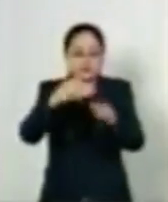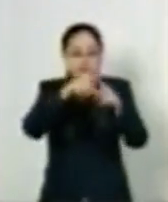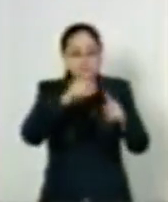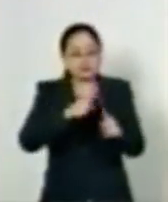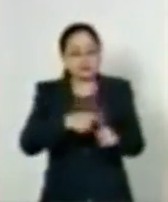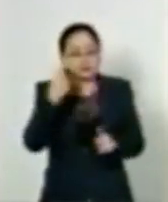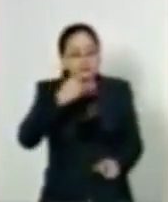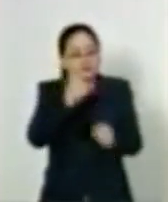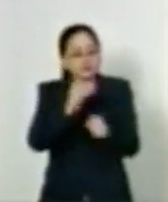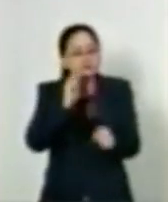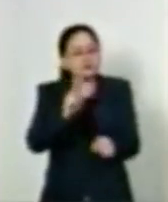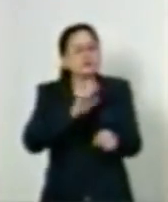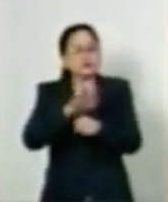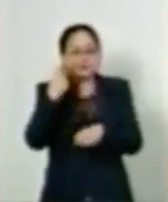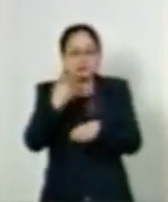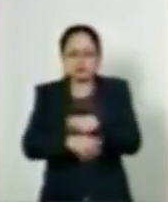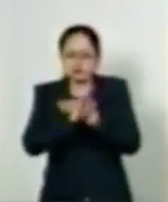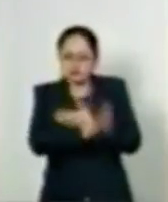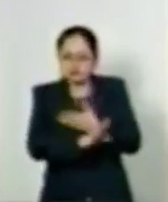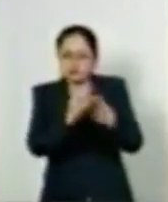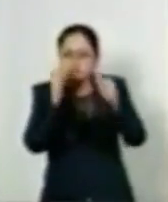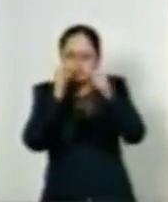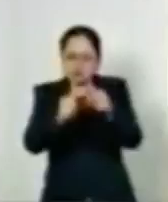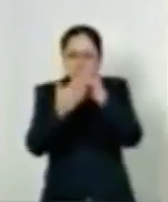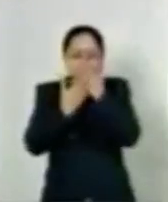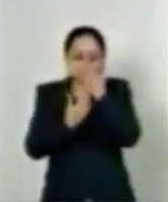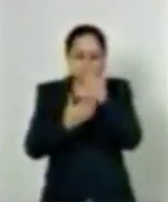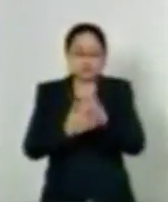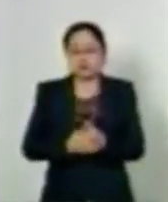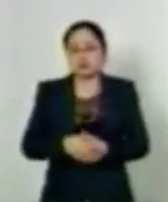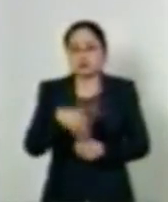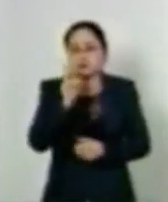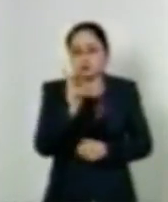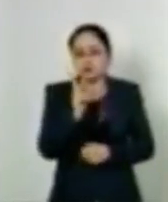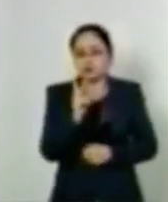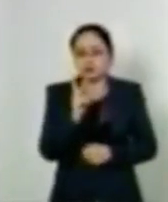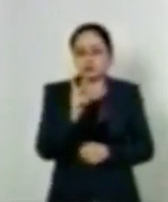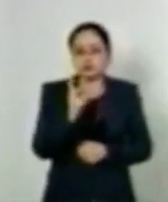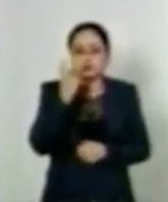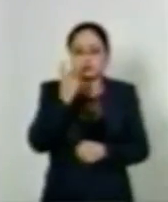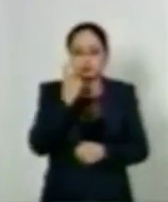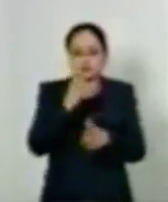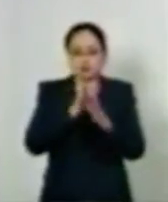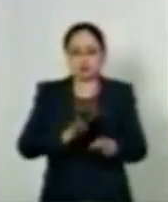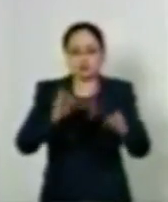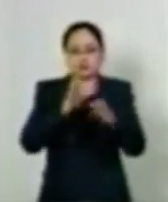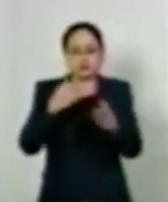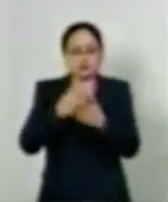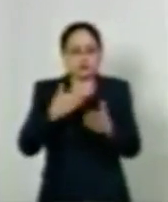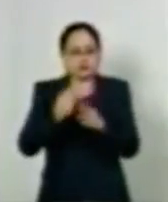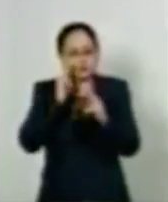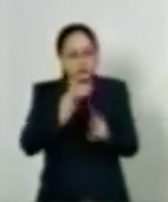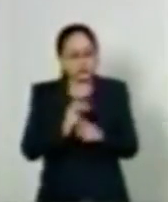para identificarlos, prevenirlos y atenderlos. Sin embargo, es oportuno considerar